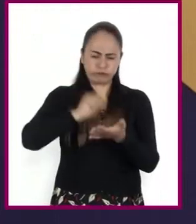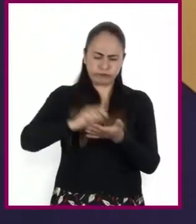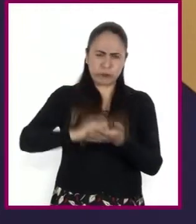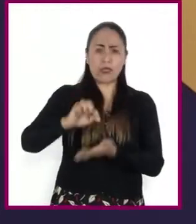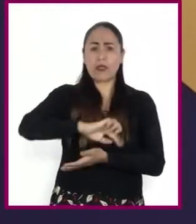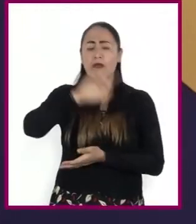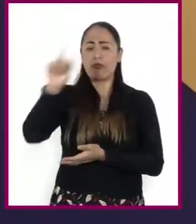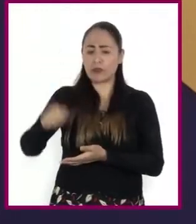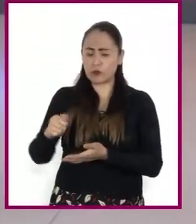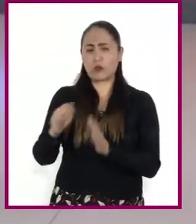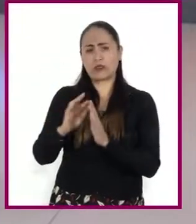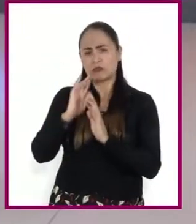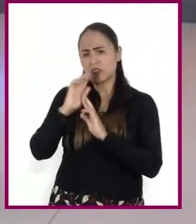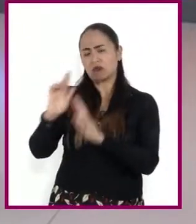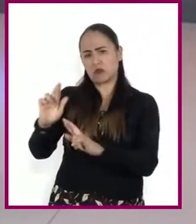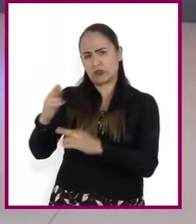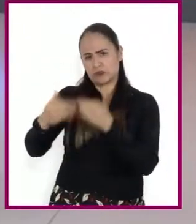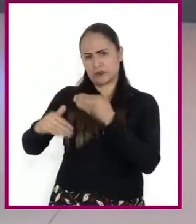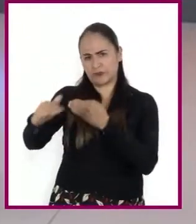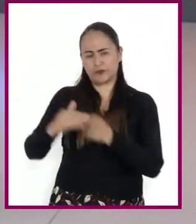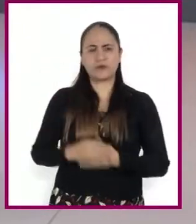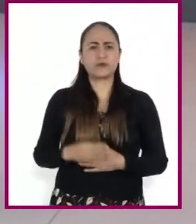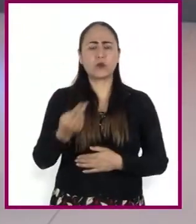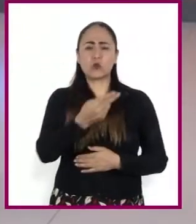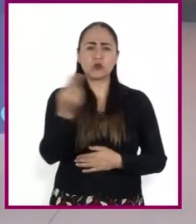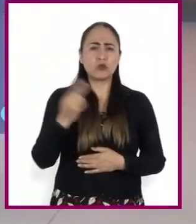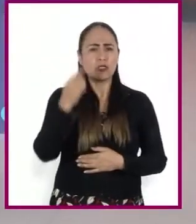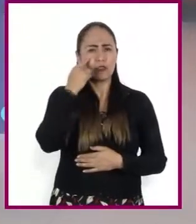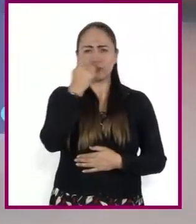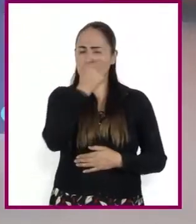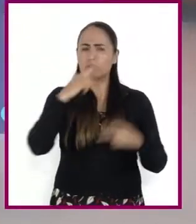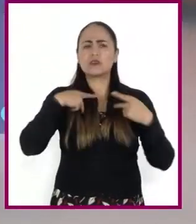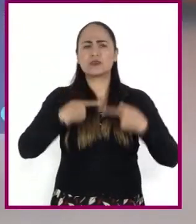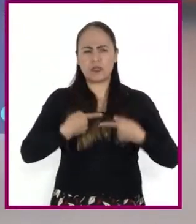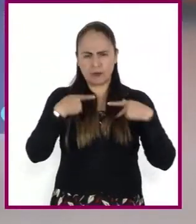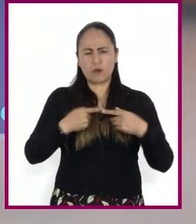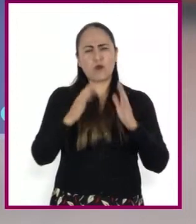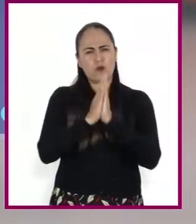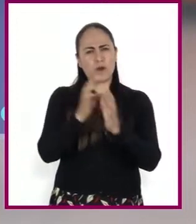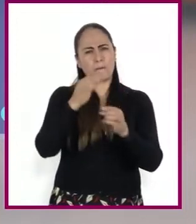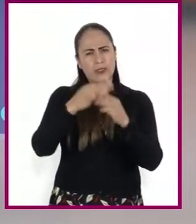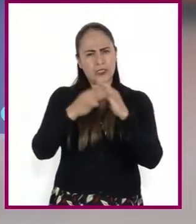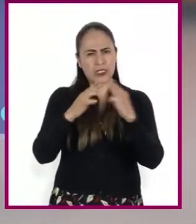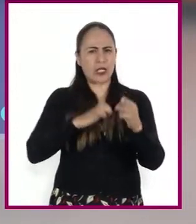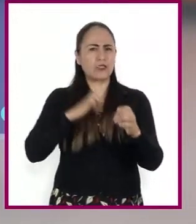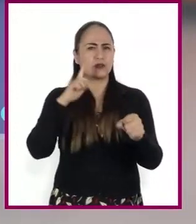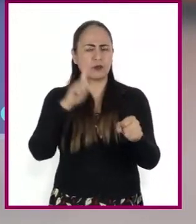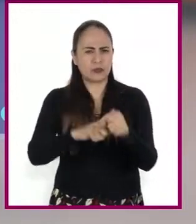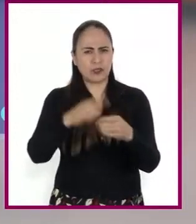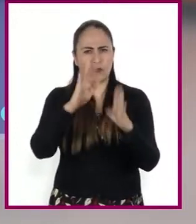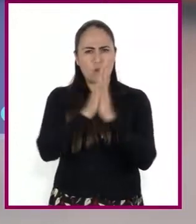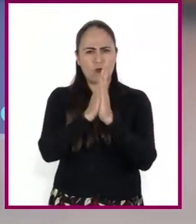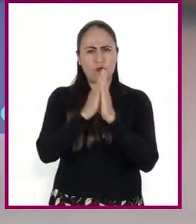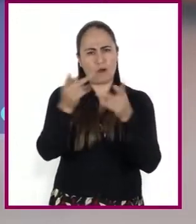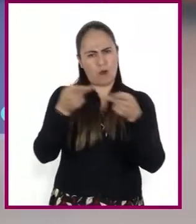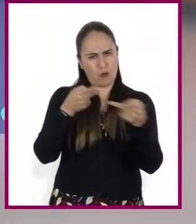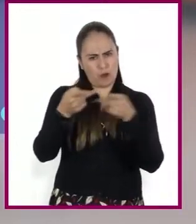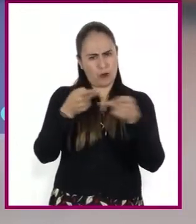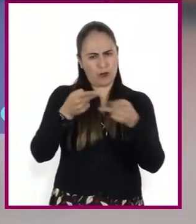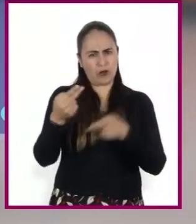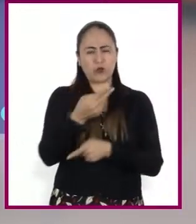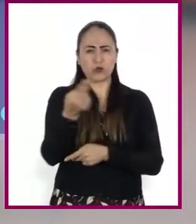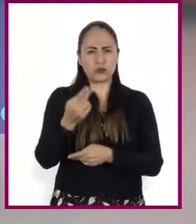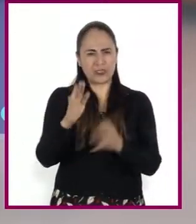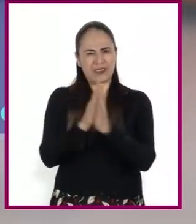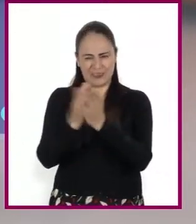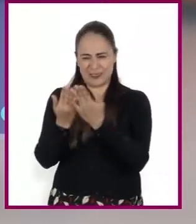más adelante. Si tienen alguna discapacidad visual, tengan listas sus hojas Ledger, punzón y regleta. Tomen en cuenta